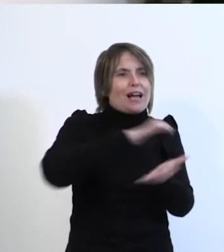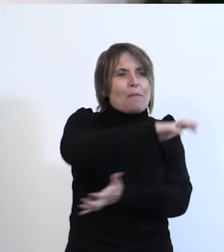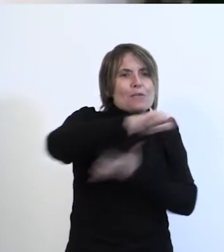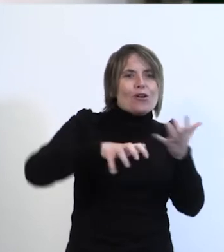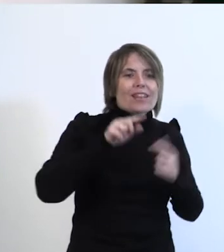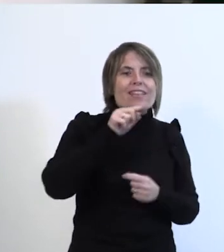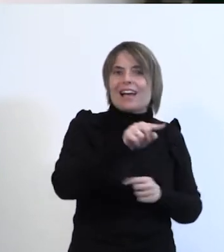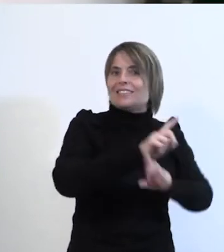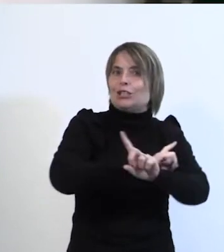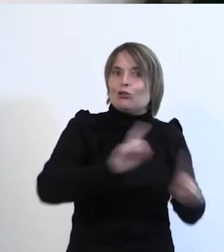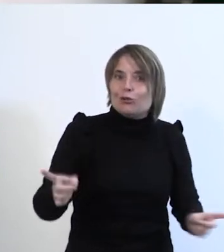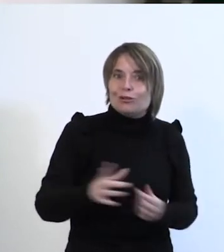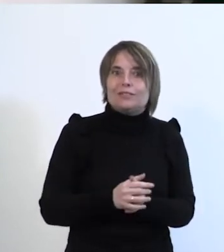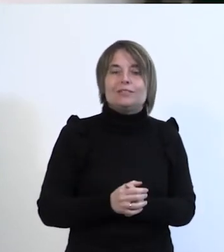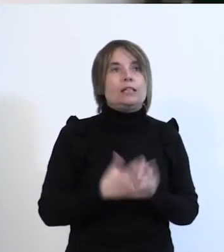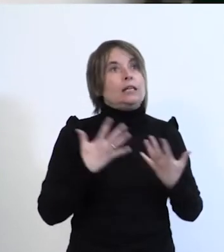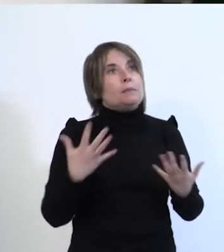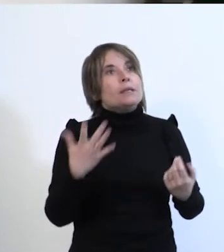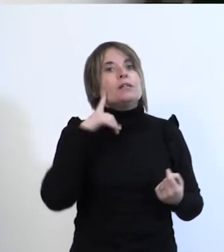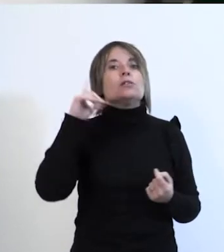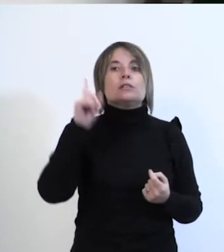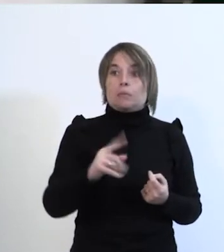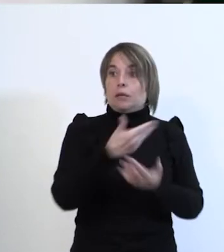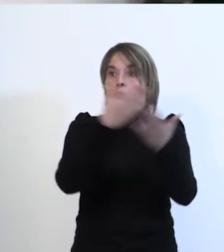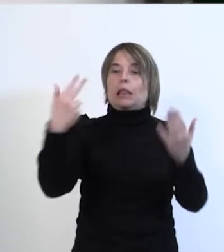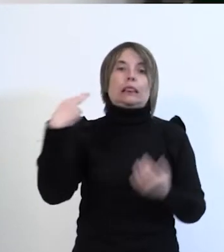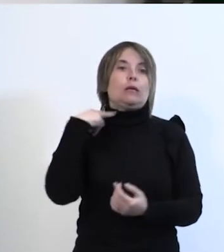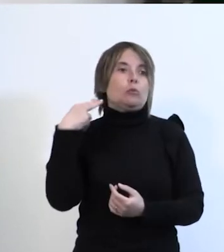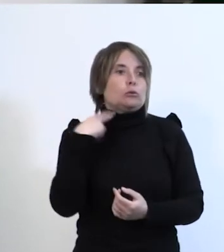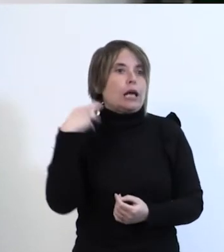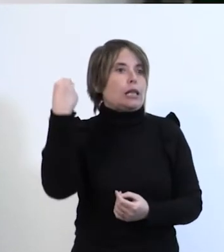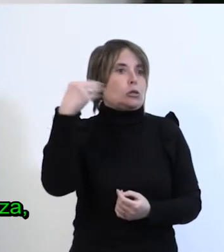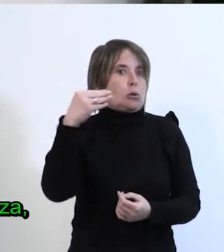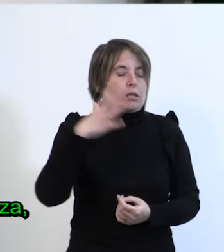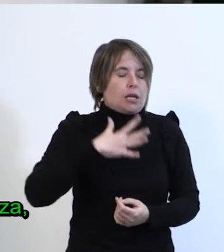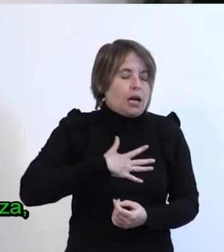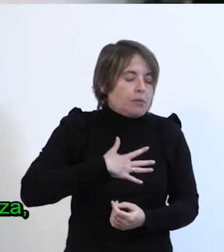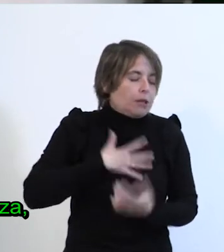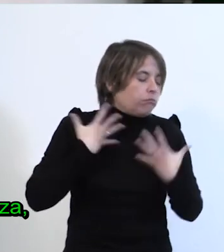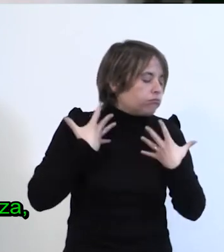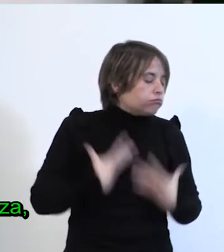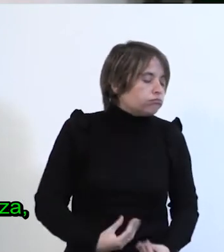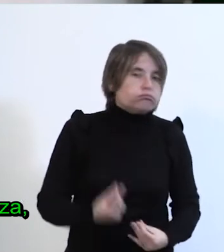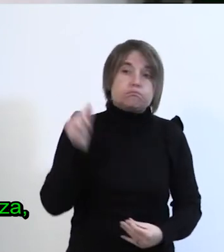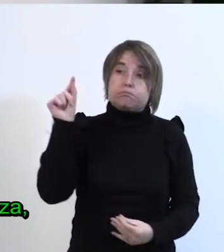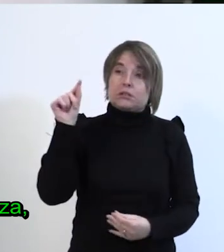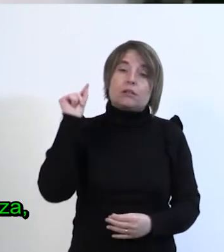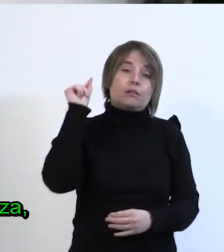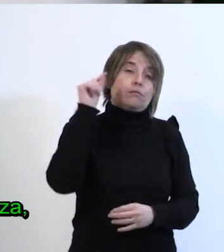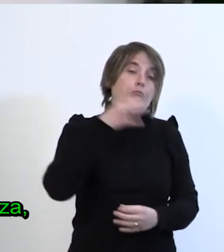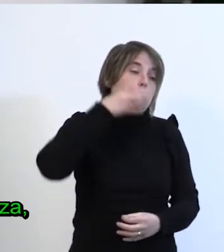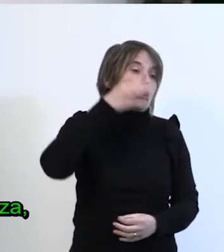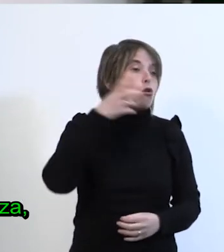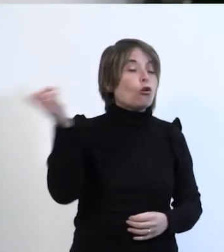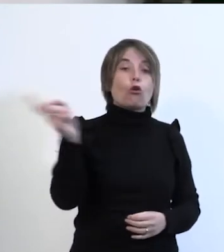mide así la violencia. Pero por otro lado, incluso diputadas jóvenes, que a mí eso me da una gran tristeza, son las